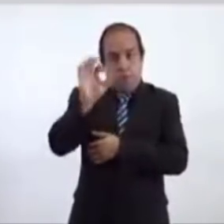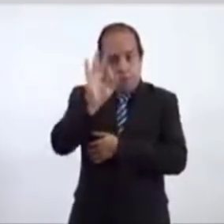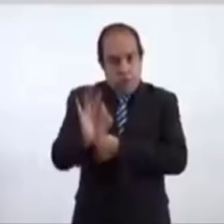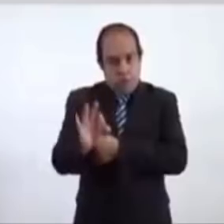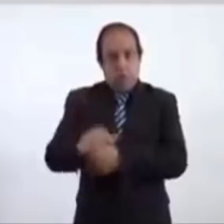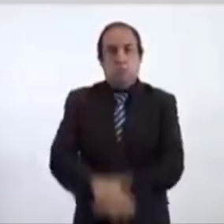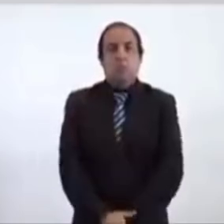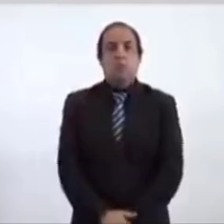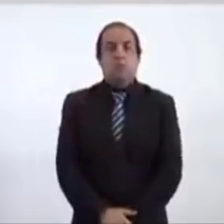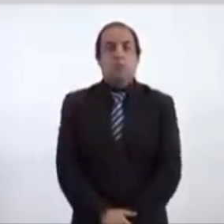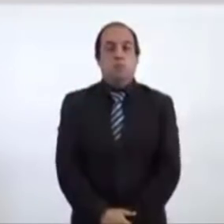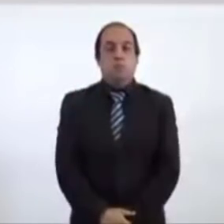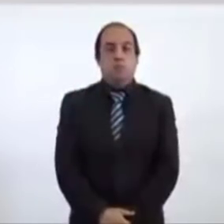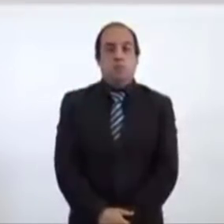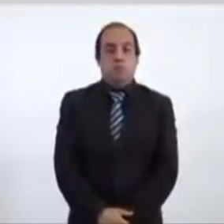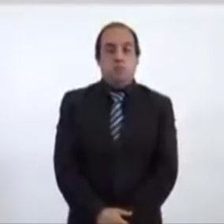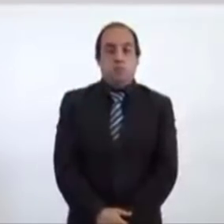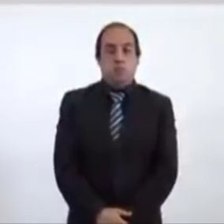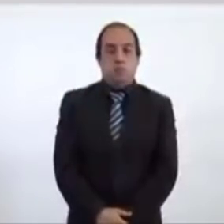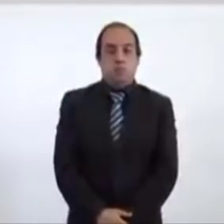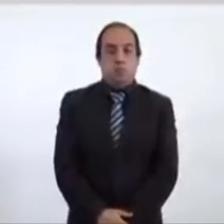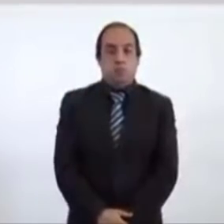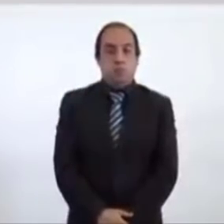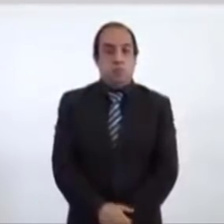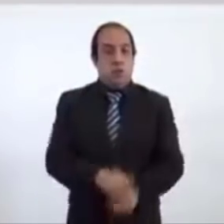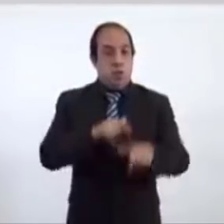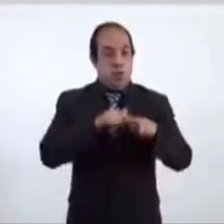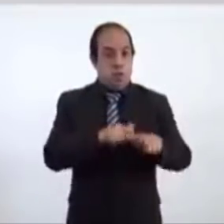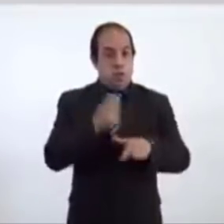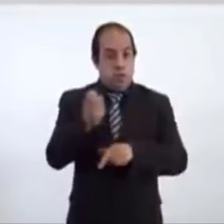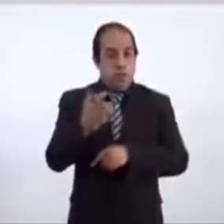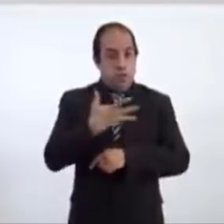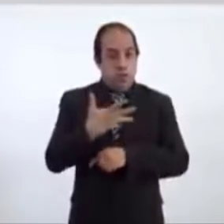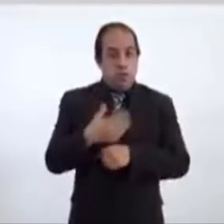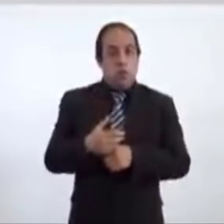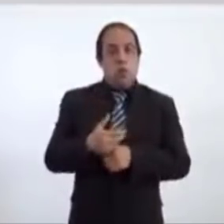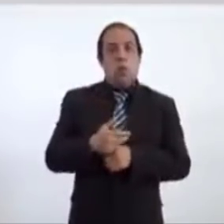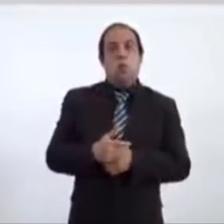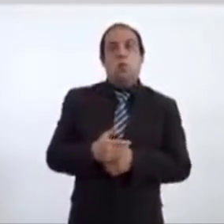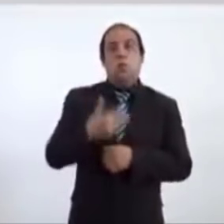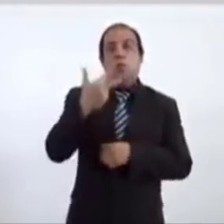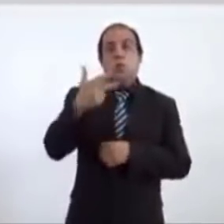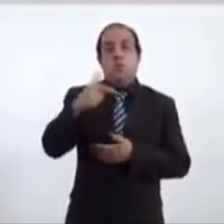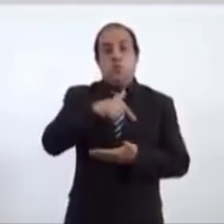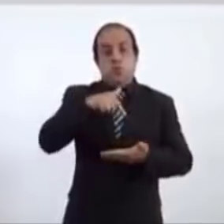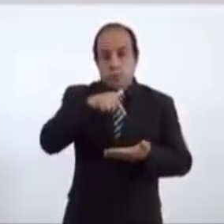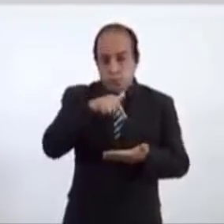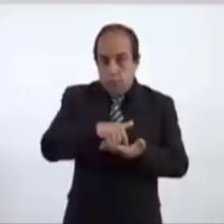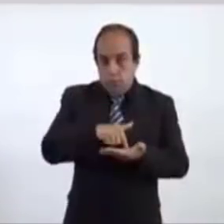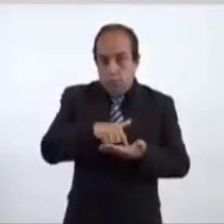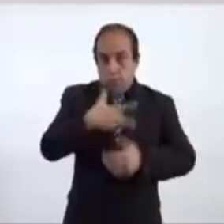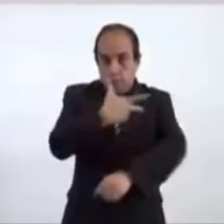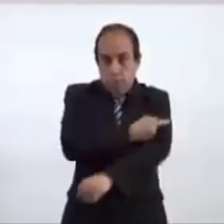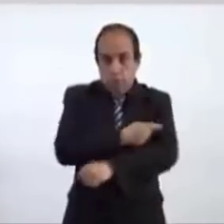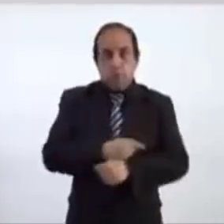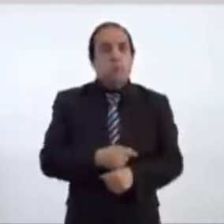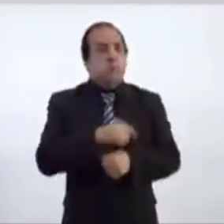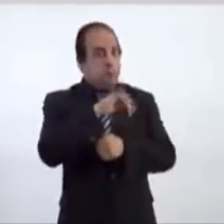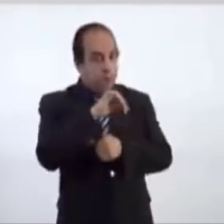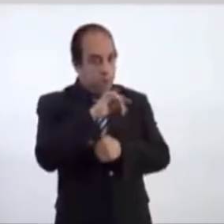más o menos. Ok, ¿y se mantiene esto de que serían 8 módulos, 8 macrosedes, me imagino?